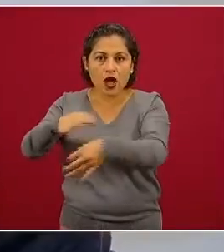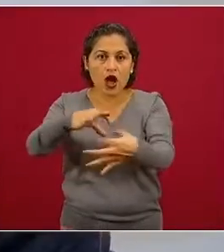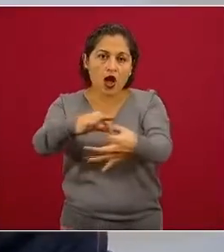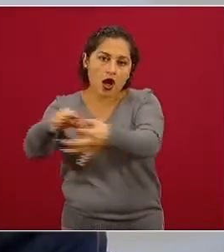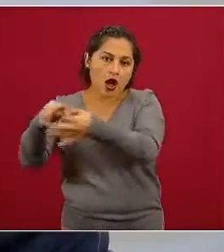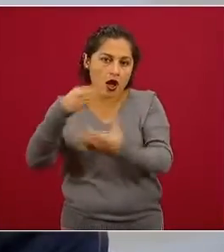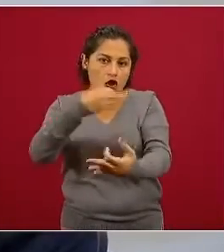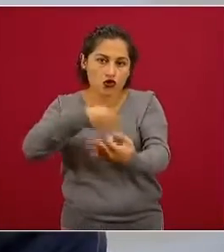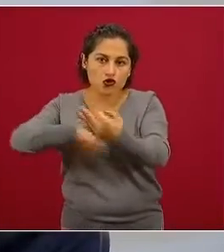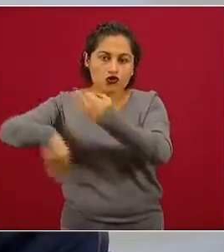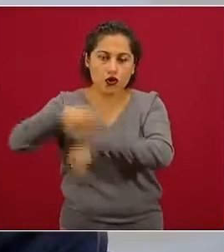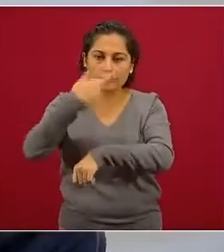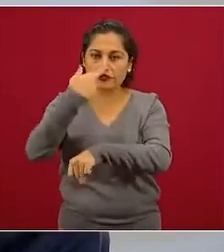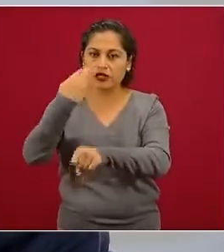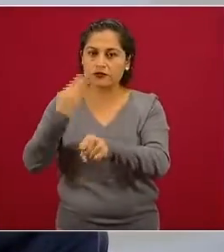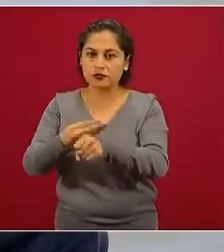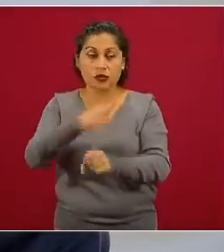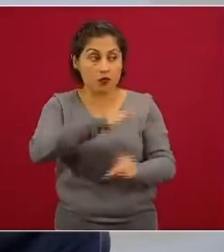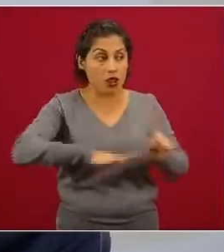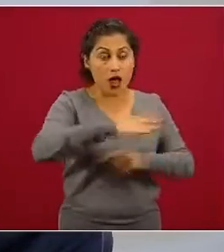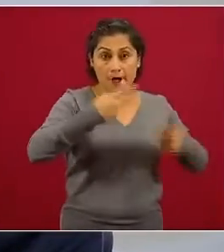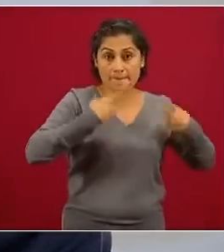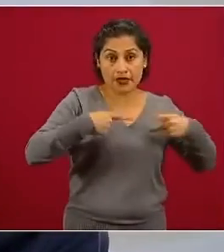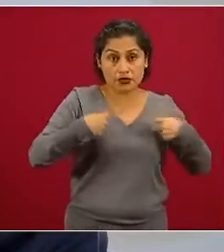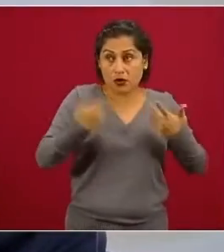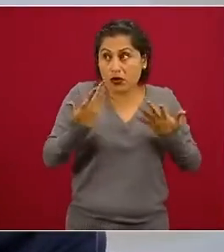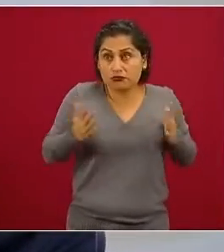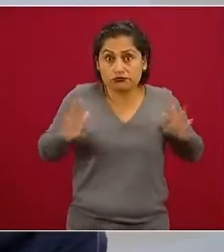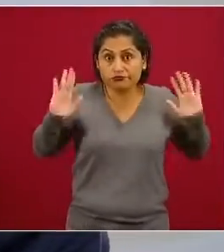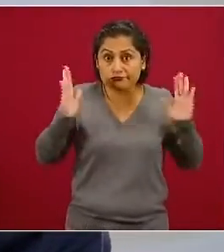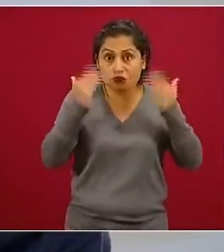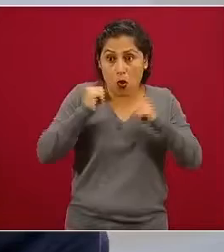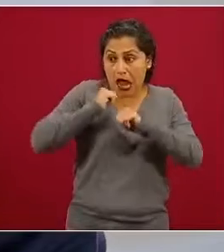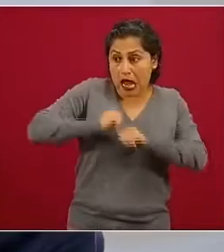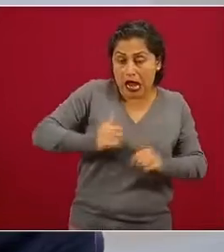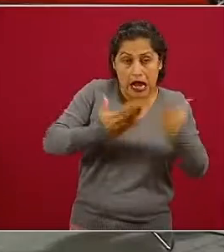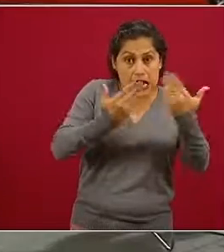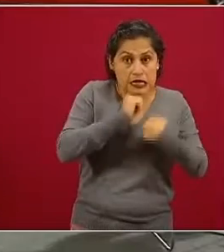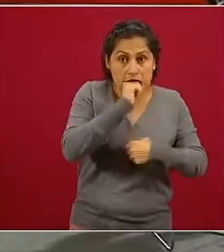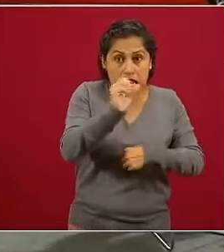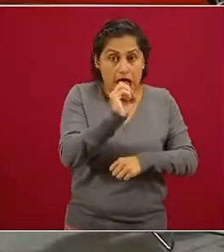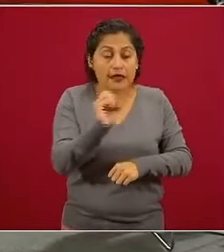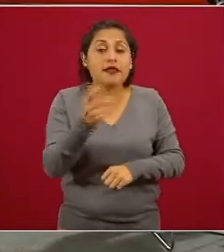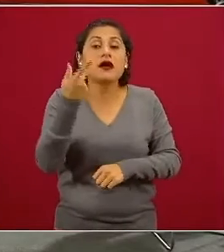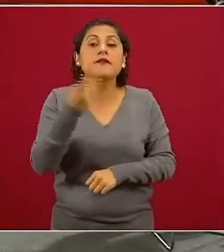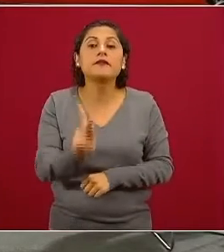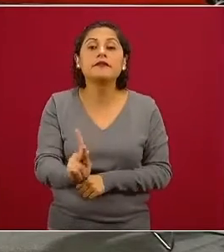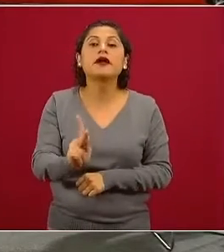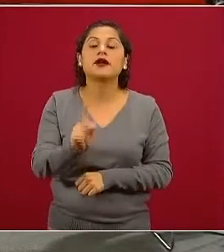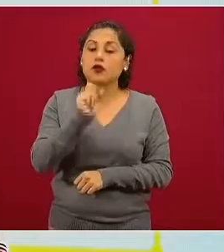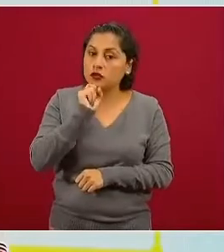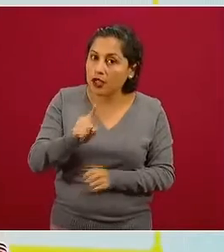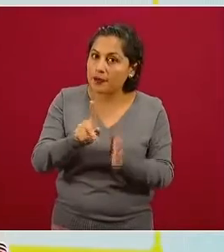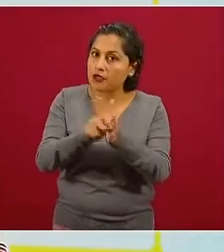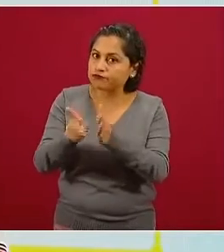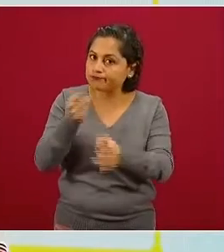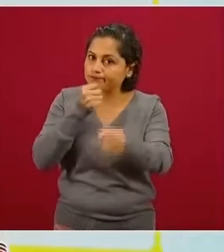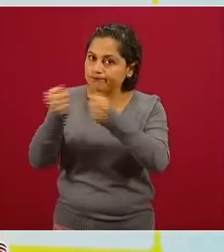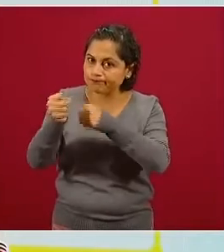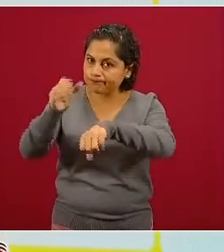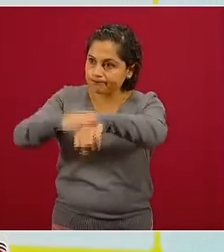no es solo porque alguien lo dice que eso merece publicación. Hay que verificar, eso es el trabajo. Entonces nuestra contribución con